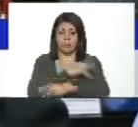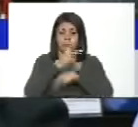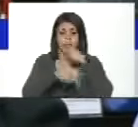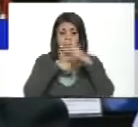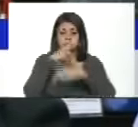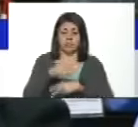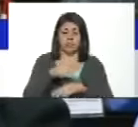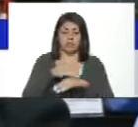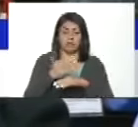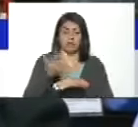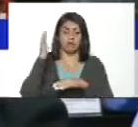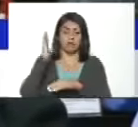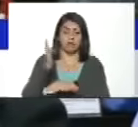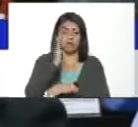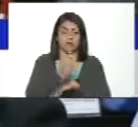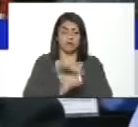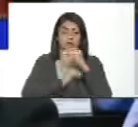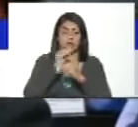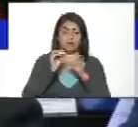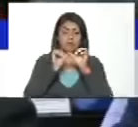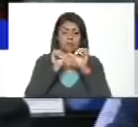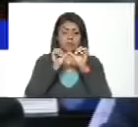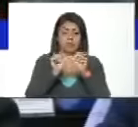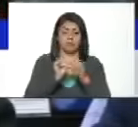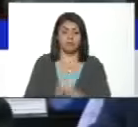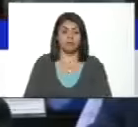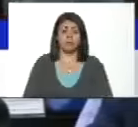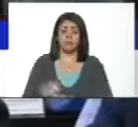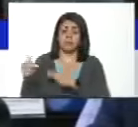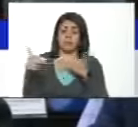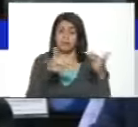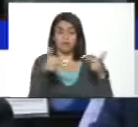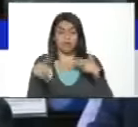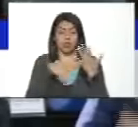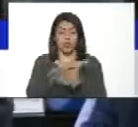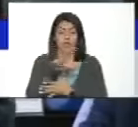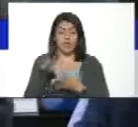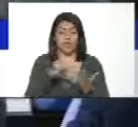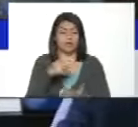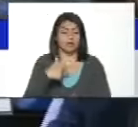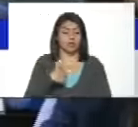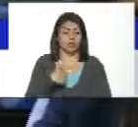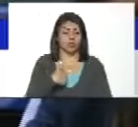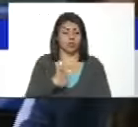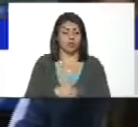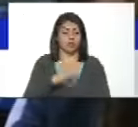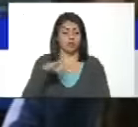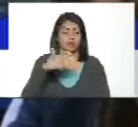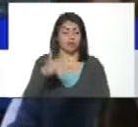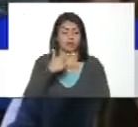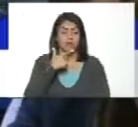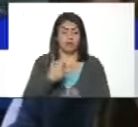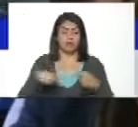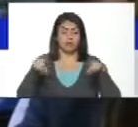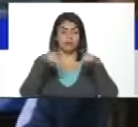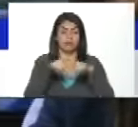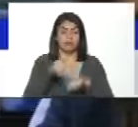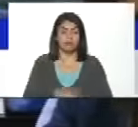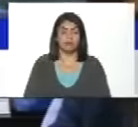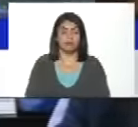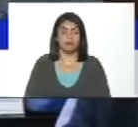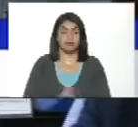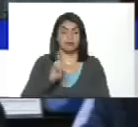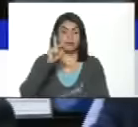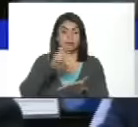venezolana ha condenado permanentemente la violencia. Yo, cuando ocurrió ese hecho,